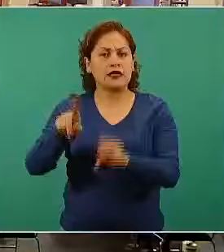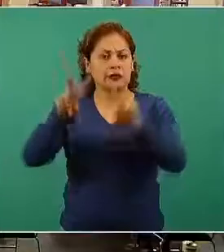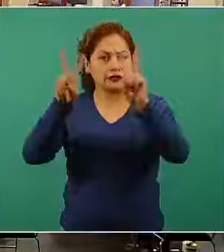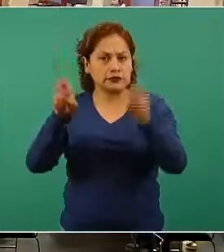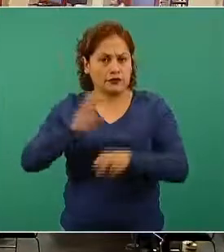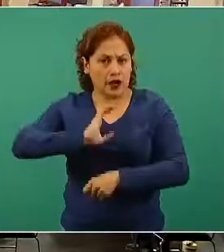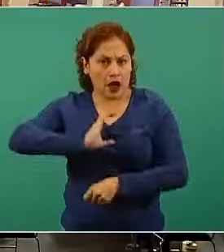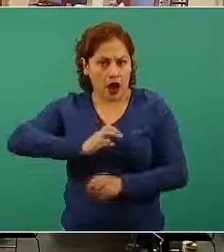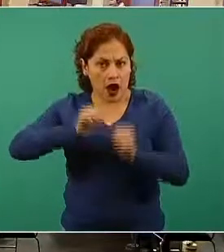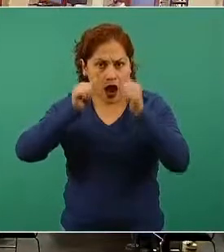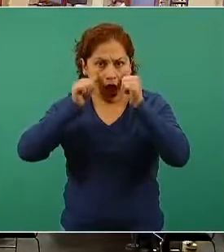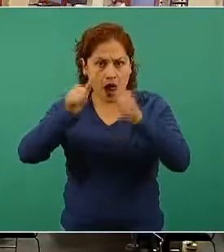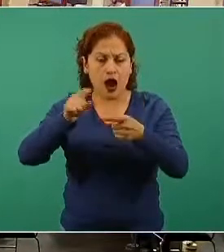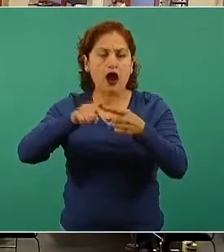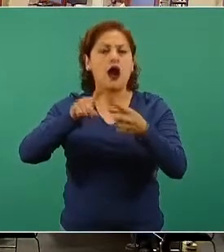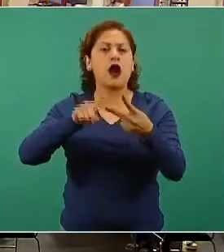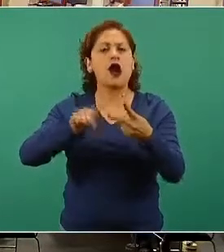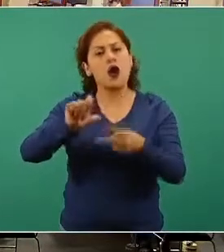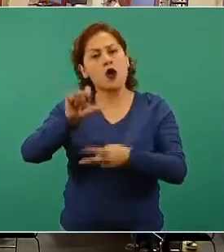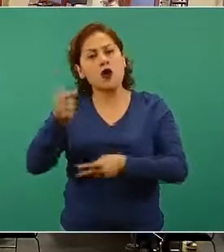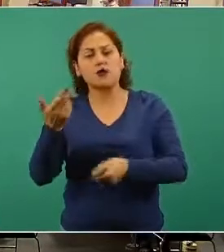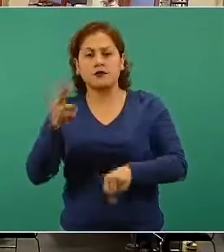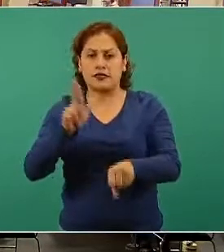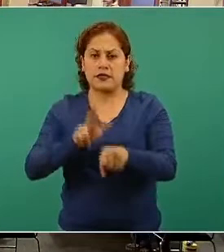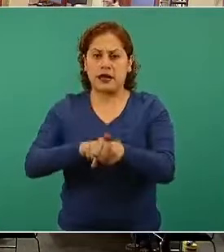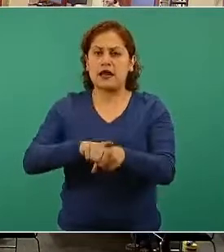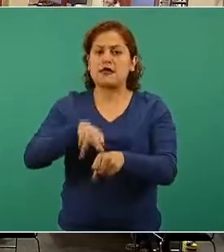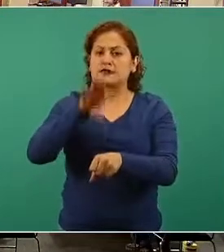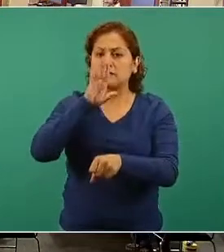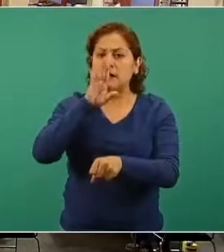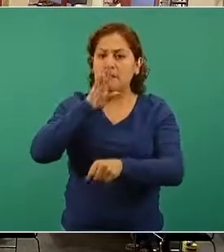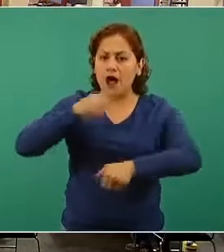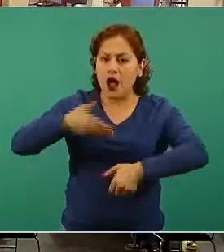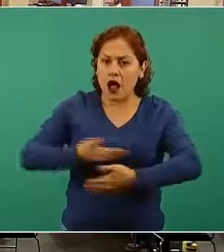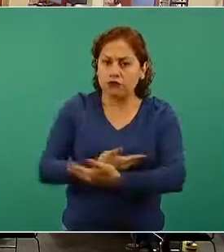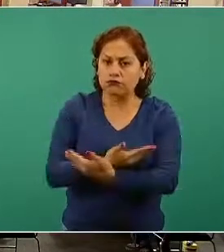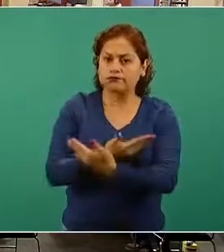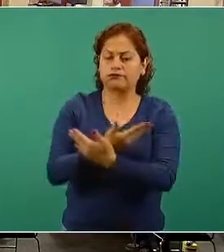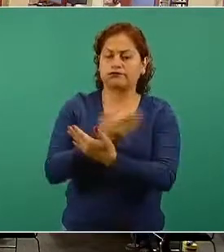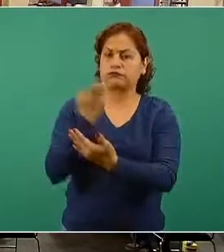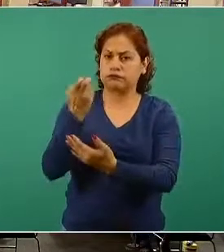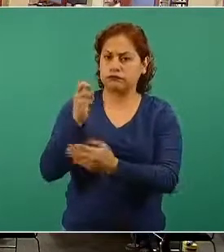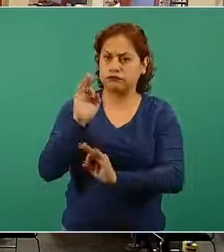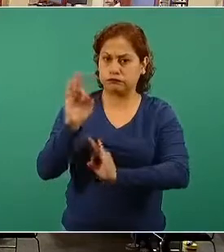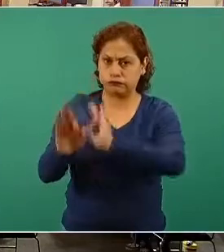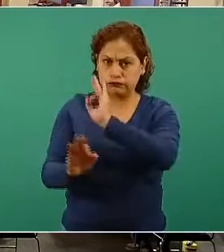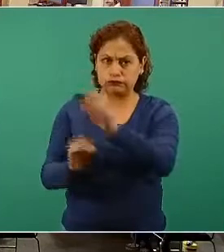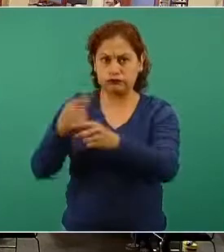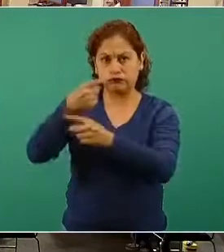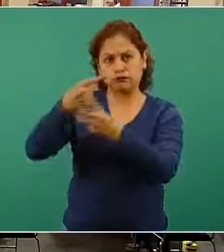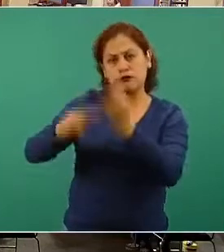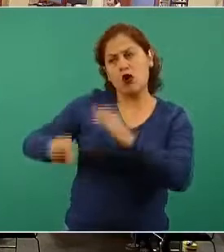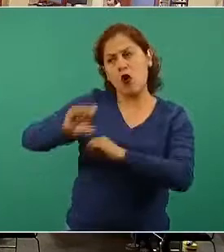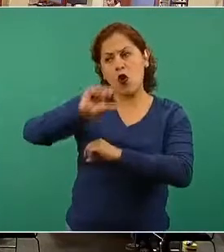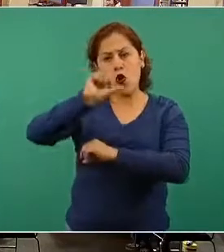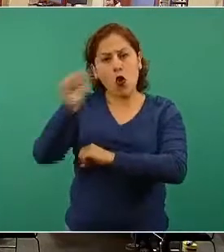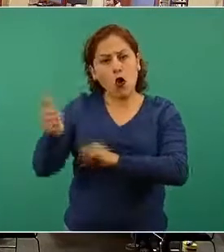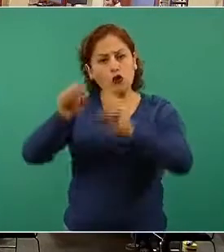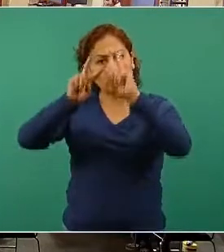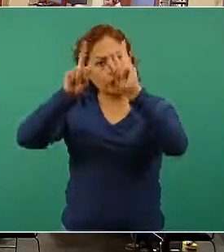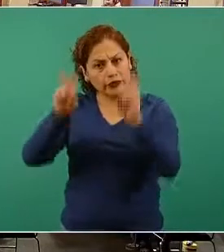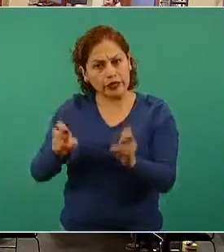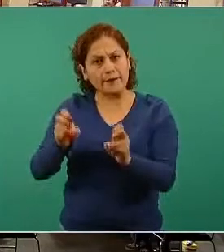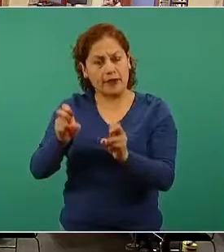diferentes hospitales materno-infantiles u hospitales de alta especialidad, que precisamente por su enfoque